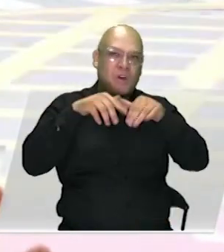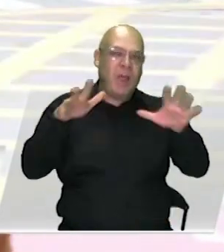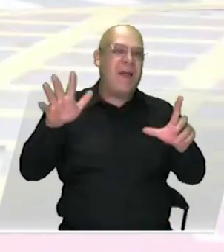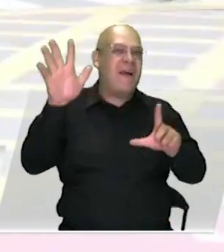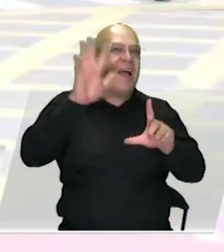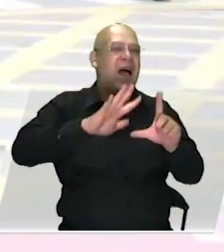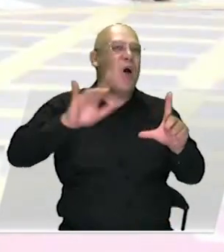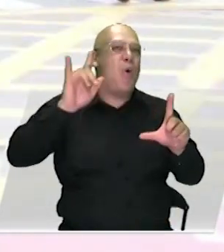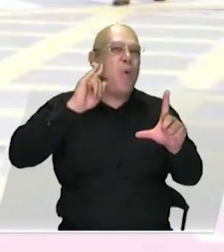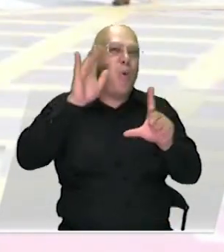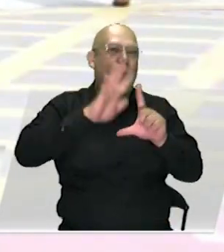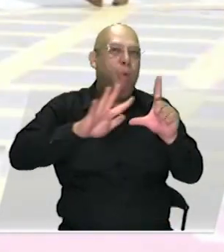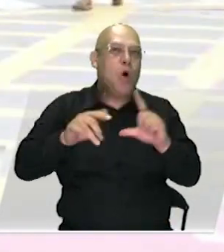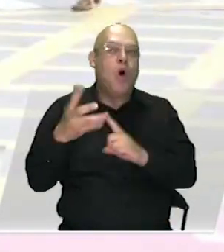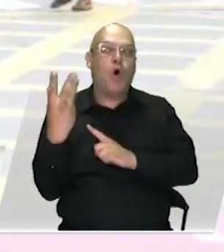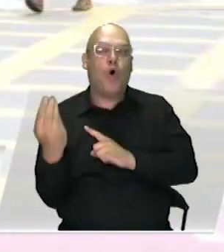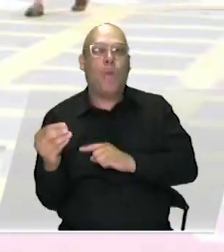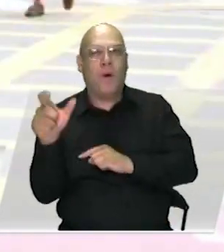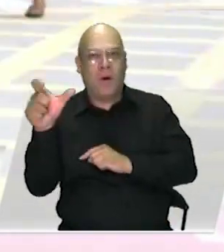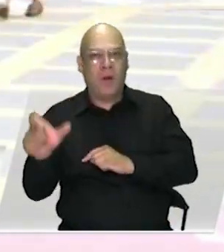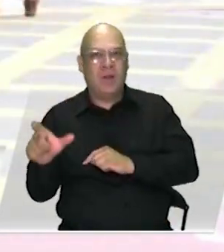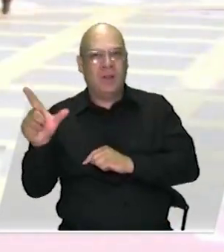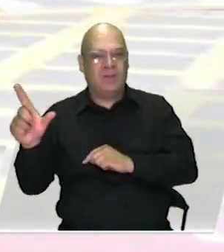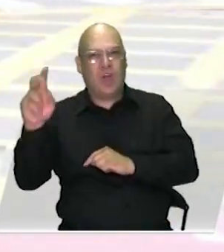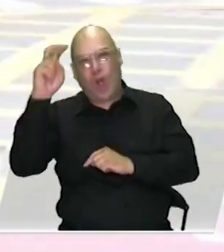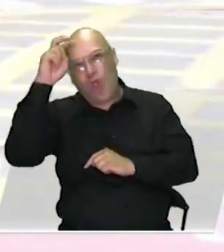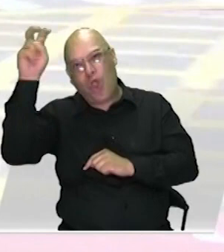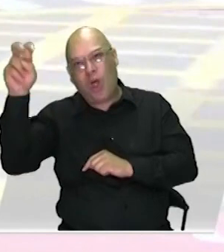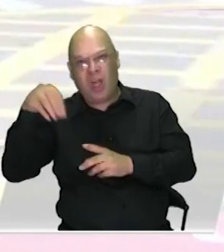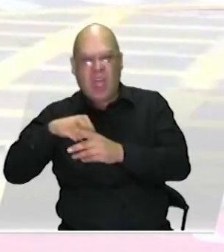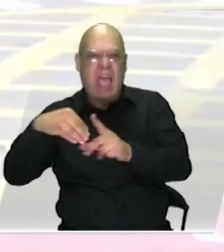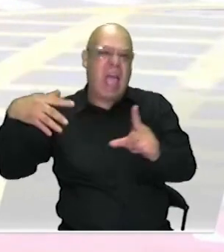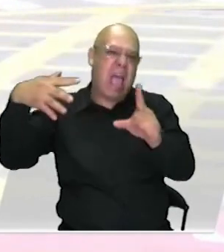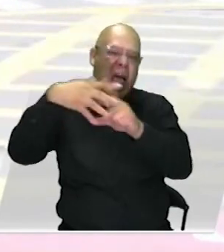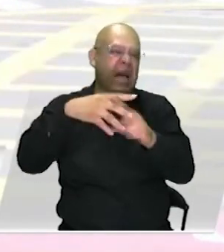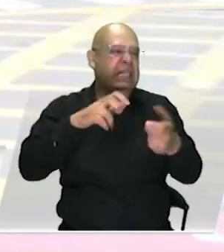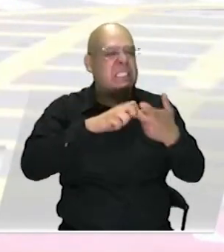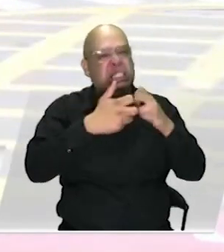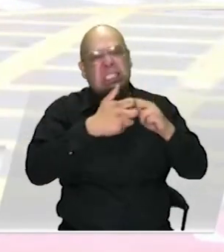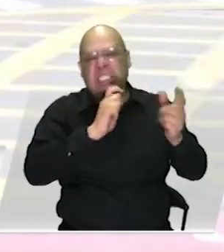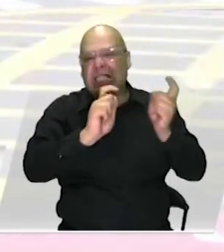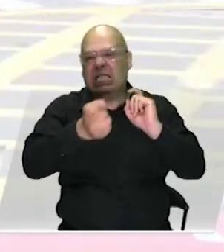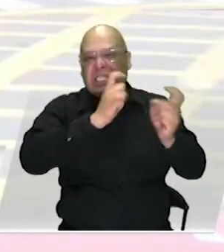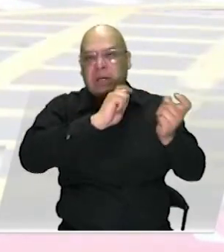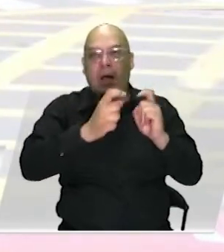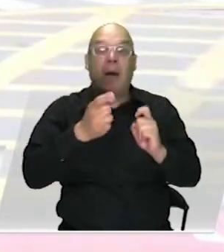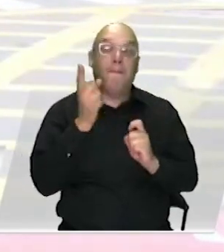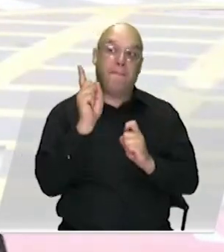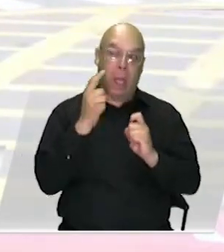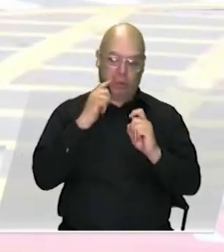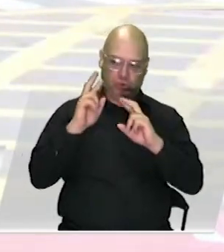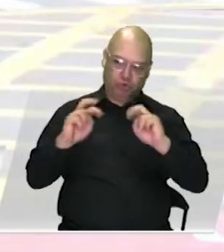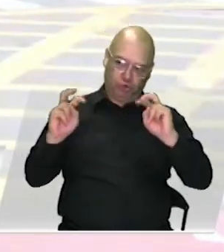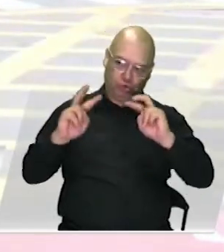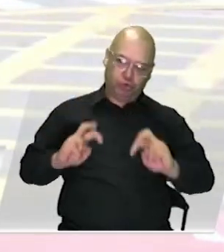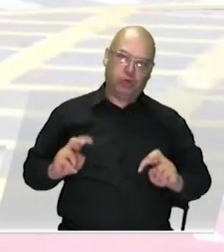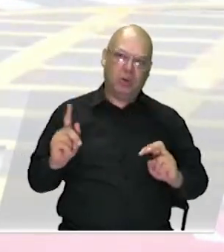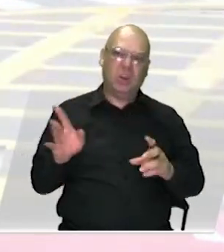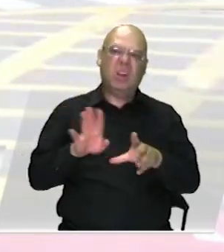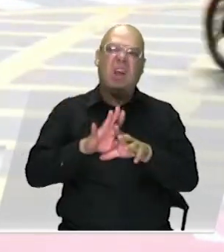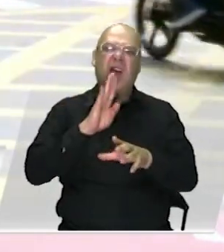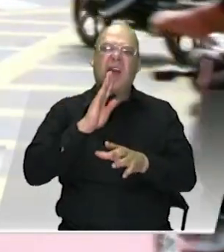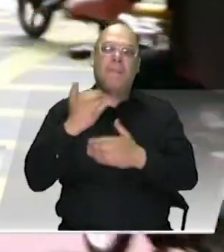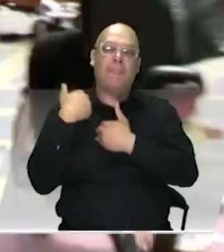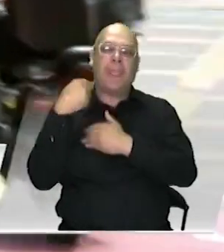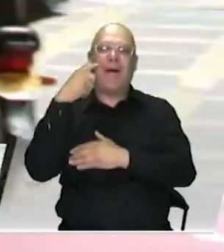audio donde acusan a un grupo de la Resistencia Norte de participar en esta riña. Sin embargo, todo es materia de investigación y los hechos están en manos de